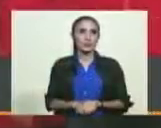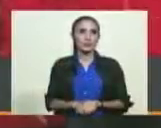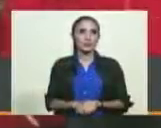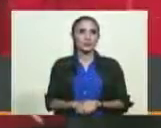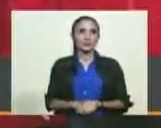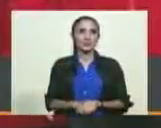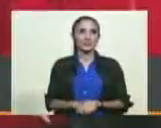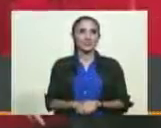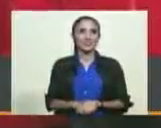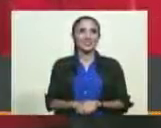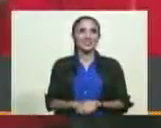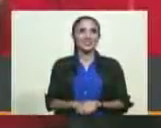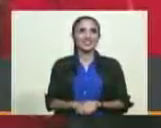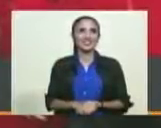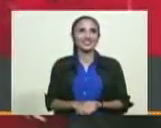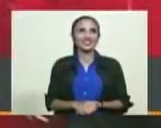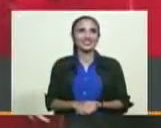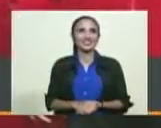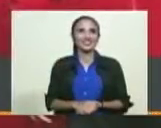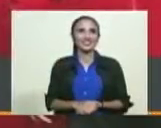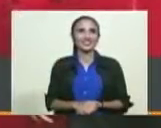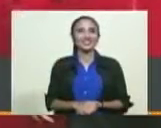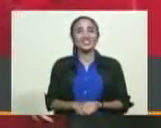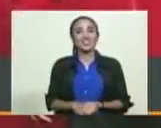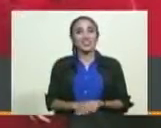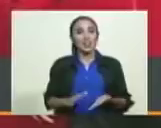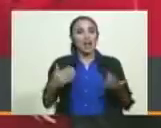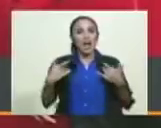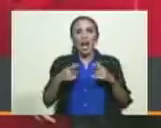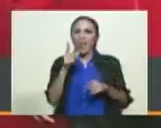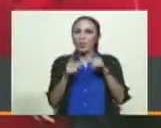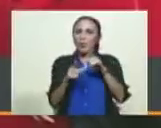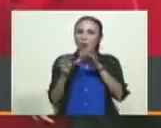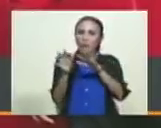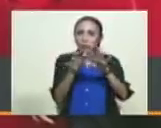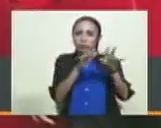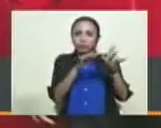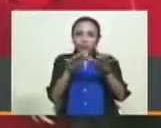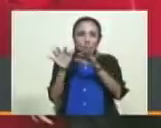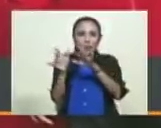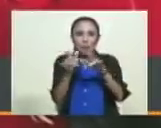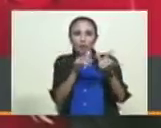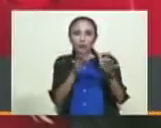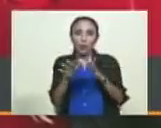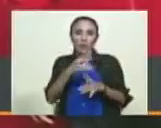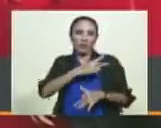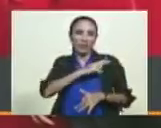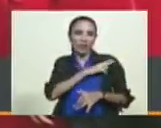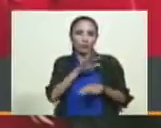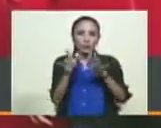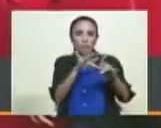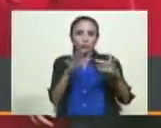Ellos ofrecen pura manipulación, pura falsedad.